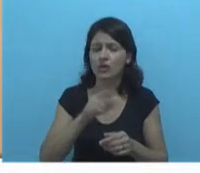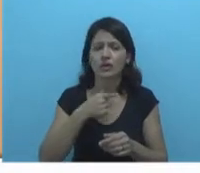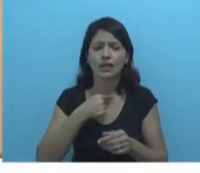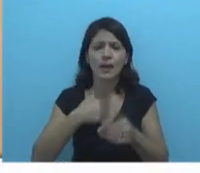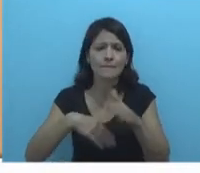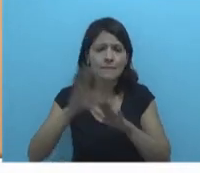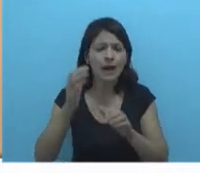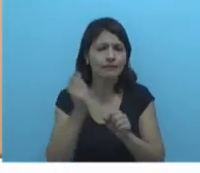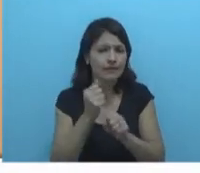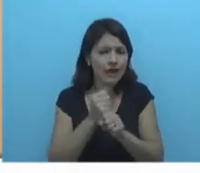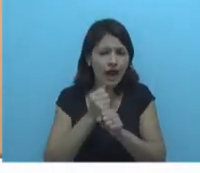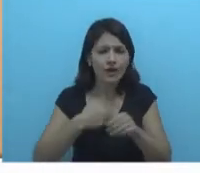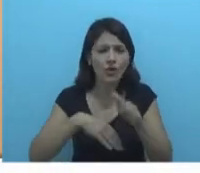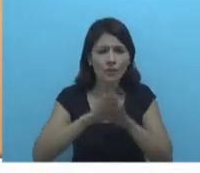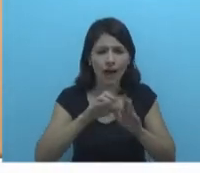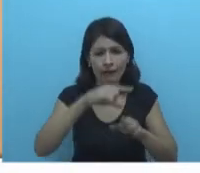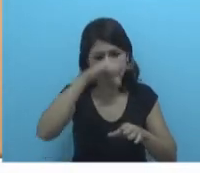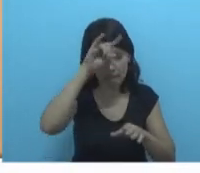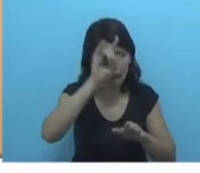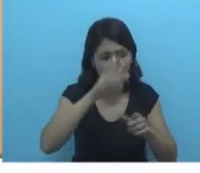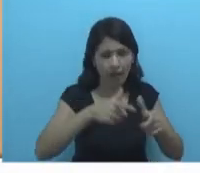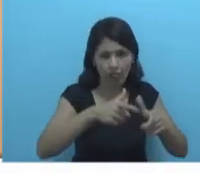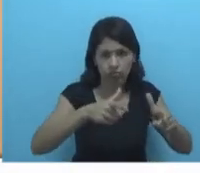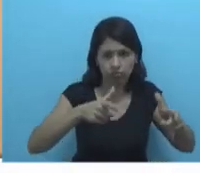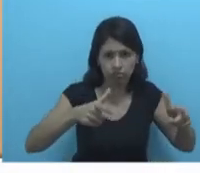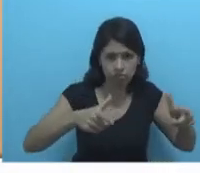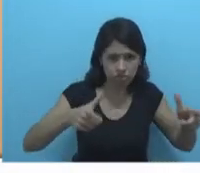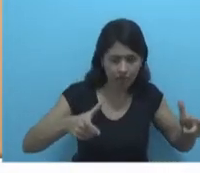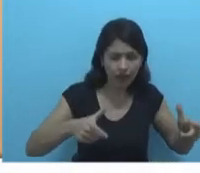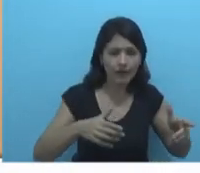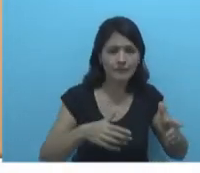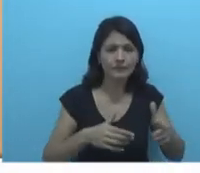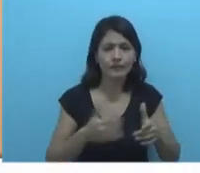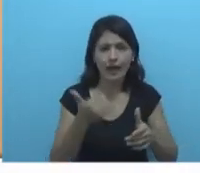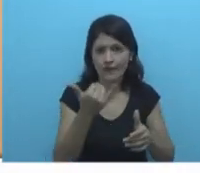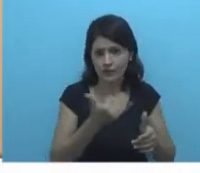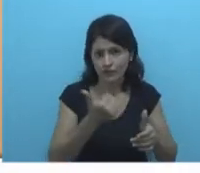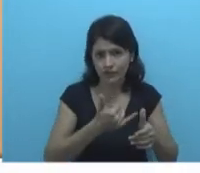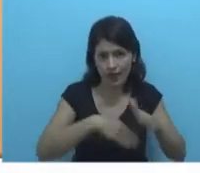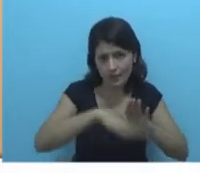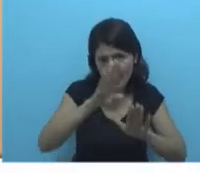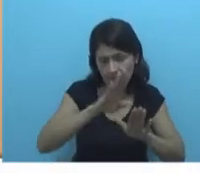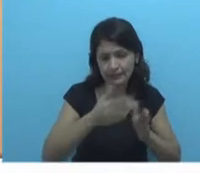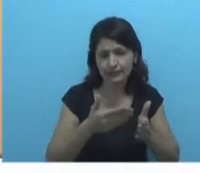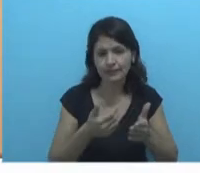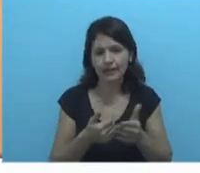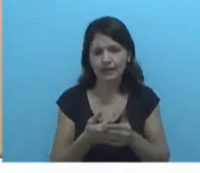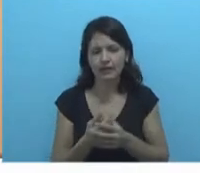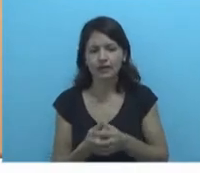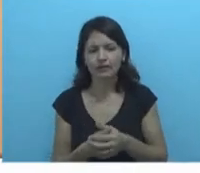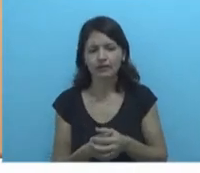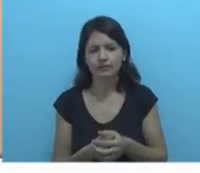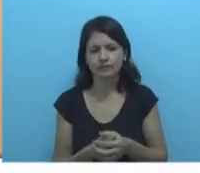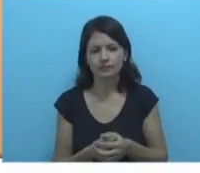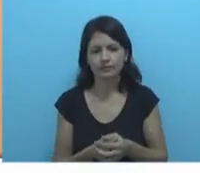no es contradictorio, porque esto no significa que uno no tenga que regular